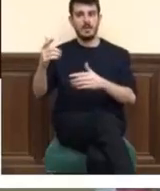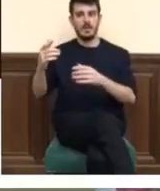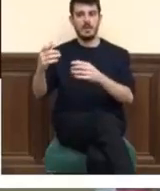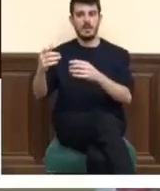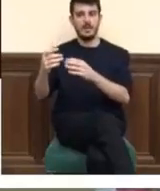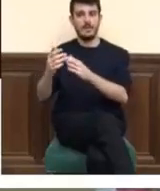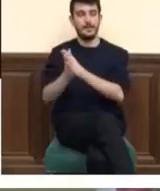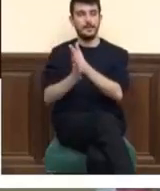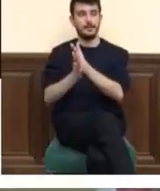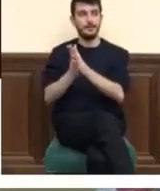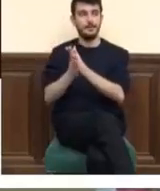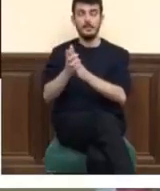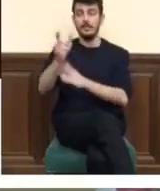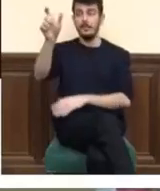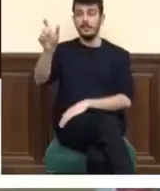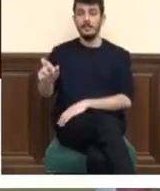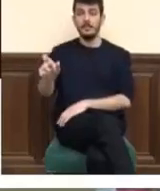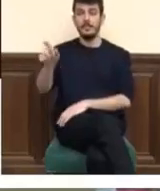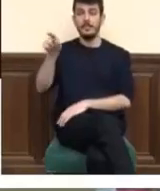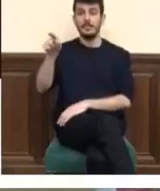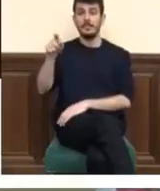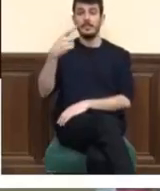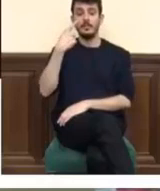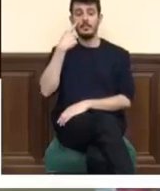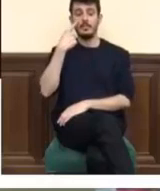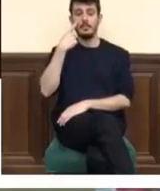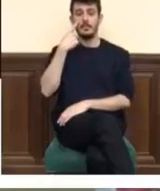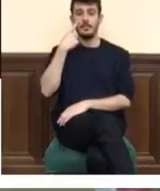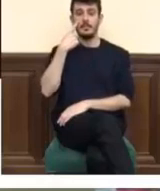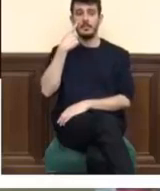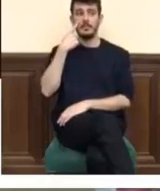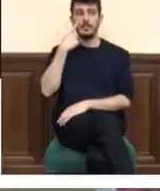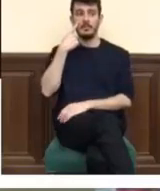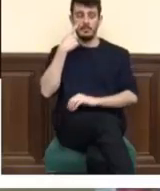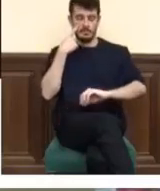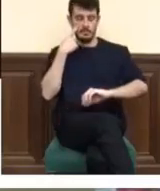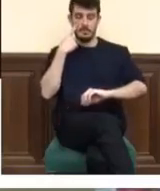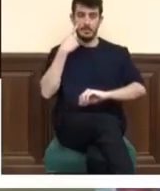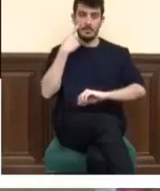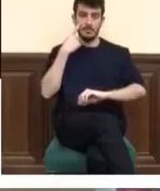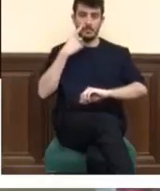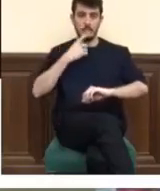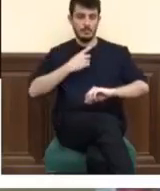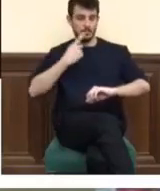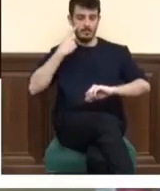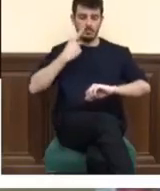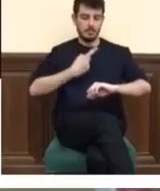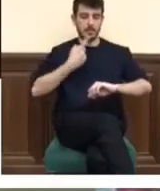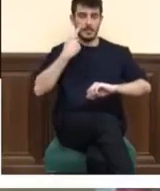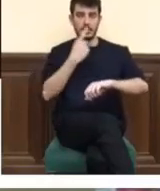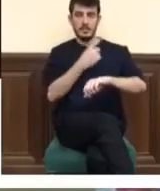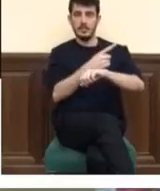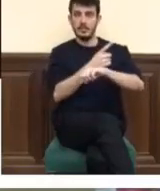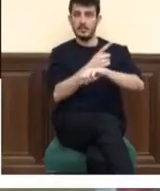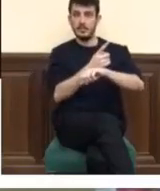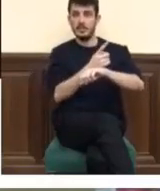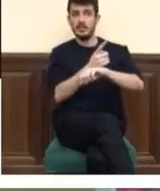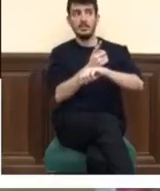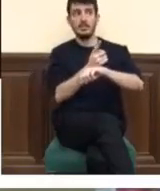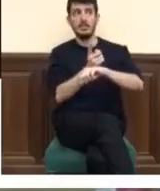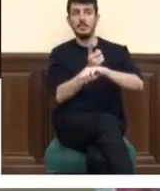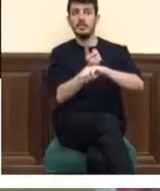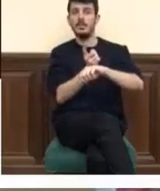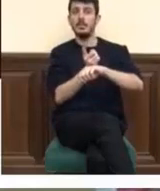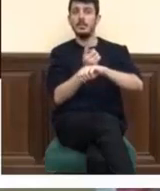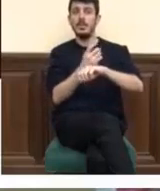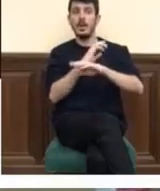mire constantemente el reloj viendo cómo pasa el tiempo, reclamando